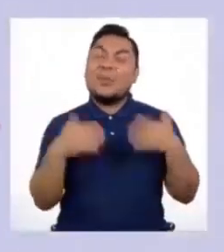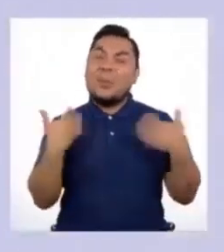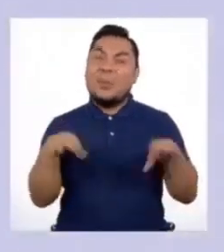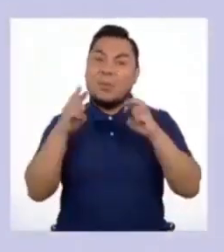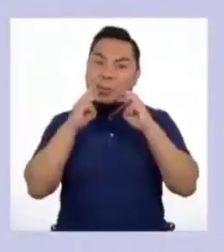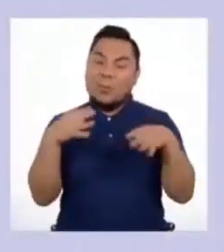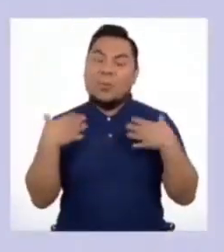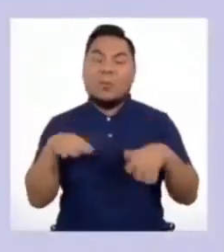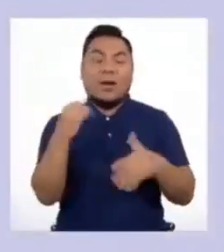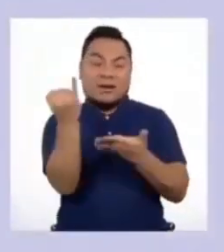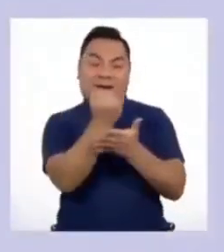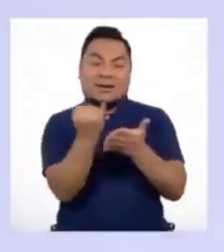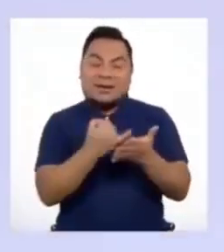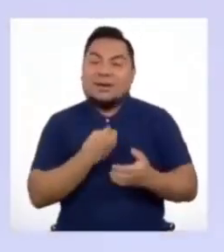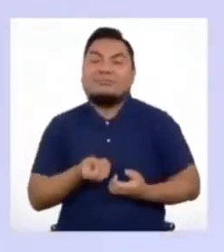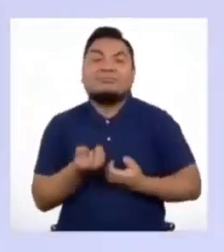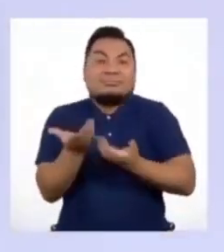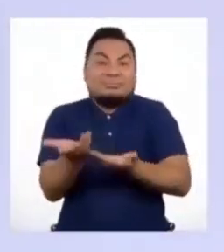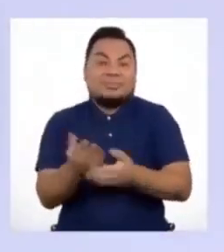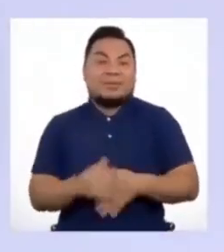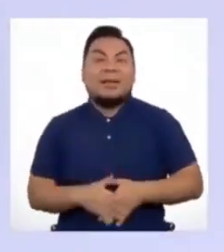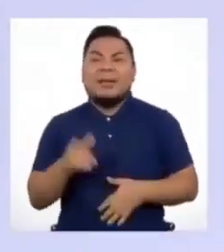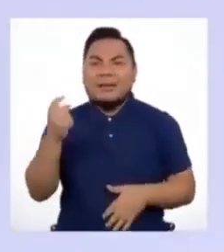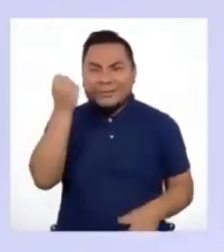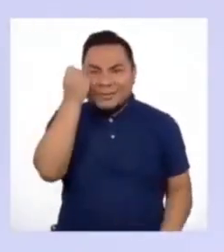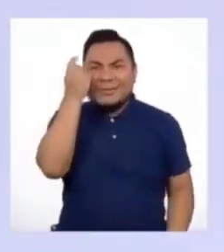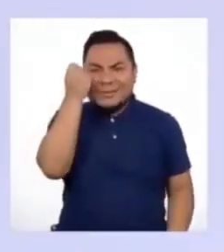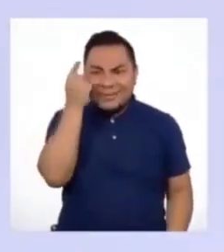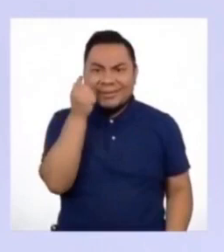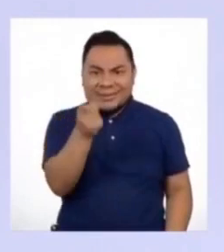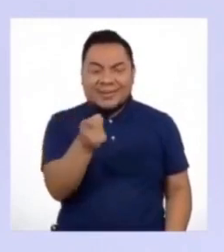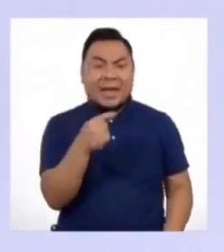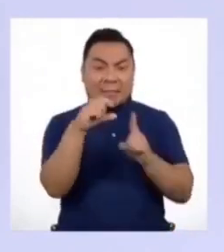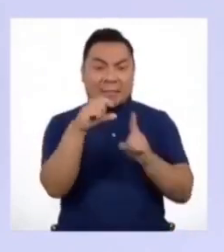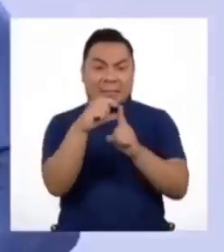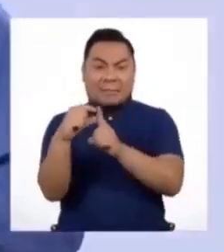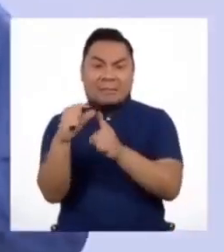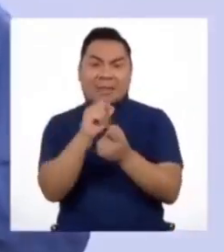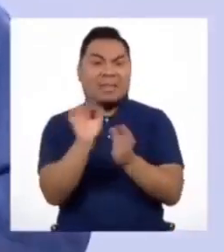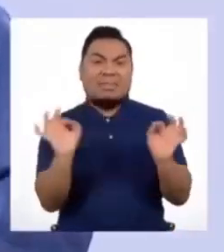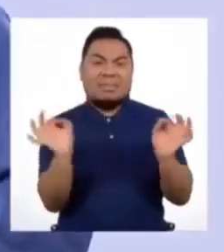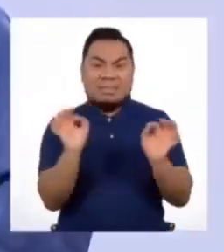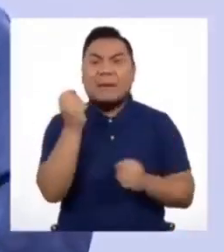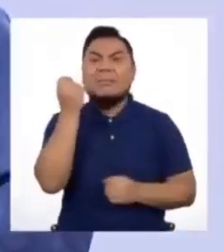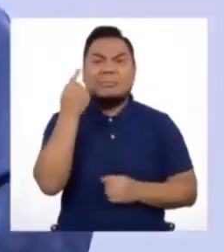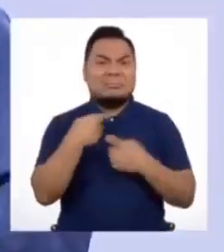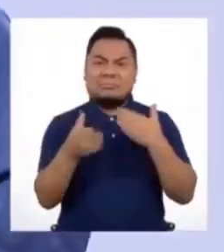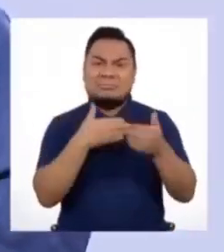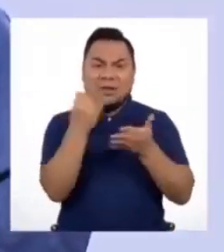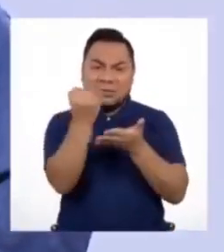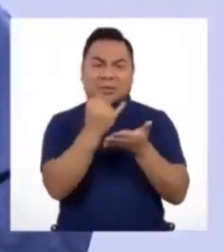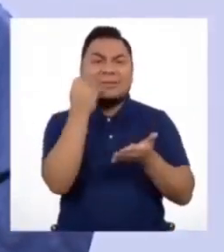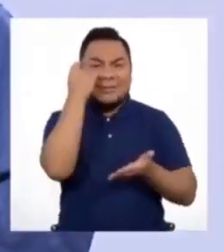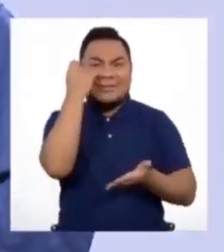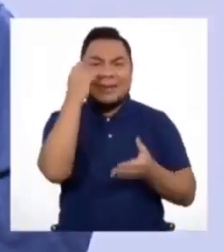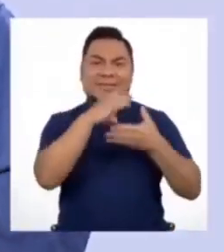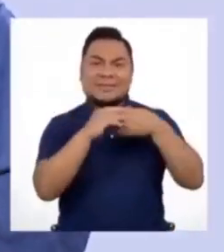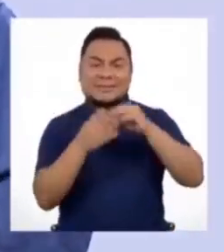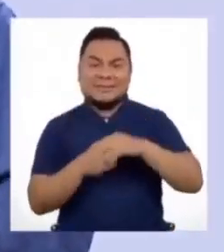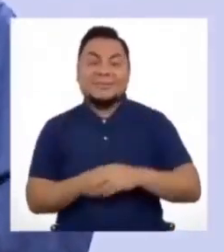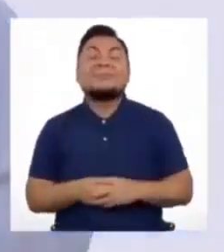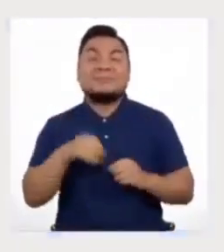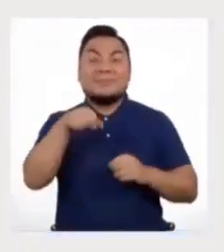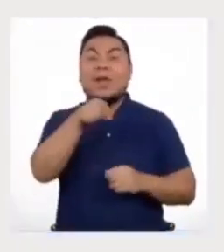¡Wow! ¡Qué dibujos tan expresivos! Y además se entiende todo a pesar de no tener palabras. Y ahora quisieran que vean el trabajo del